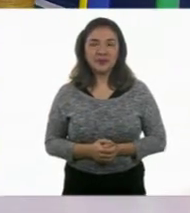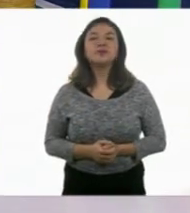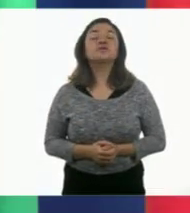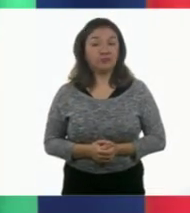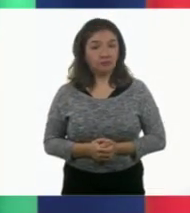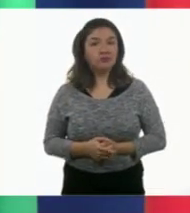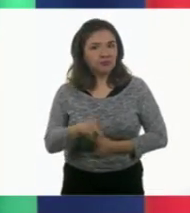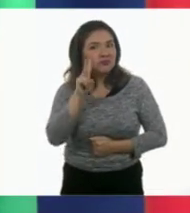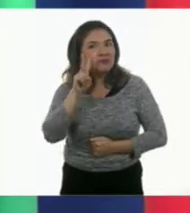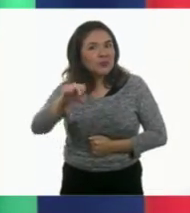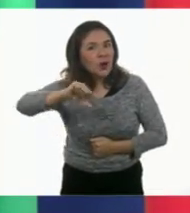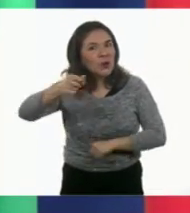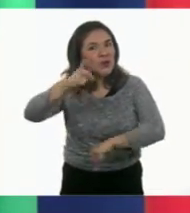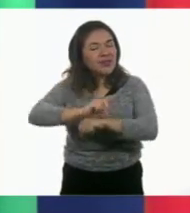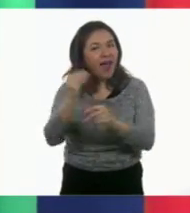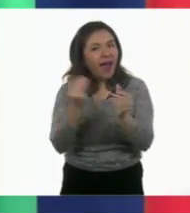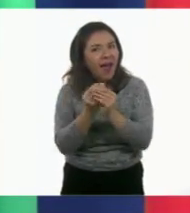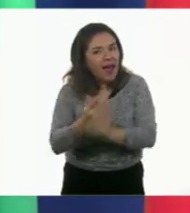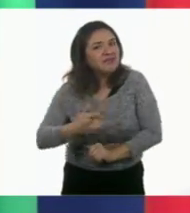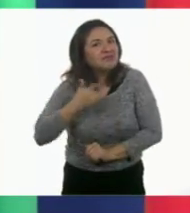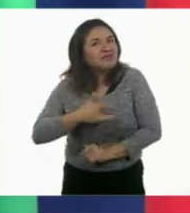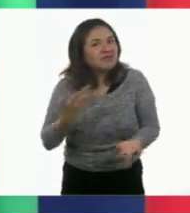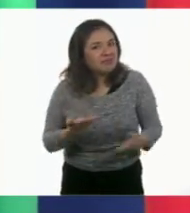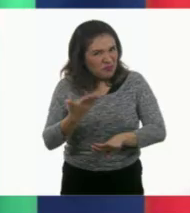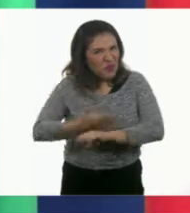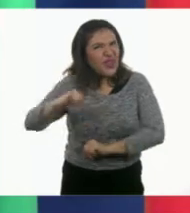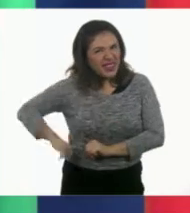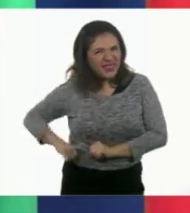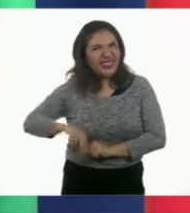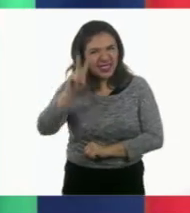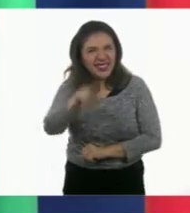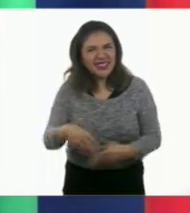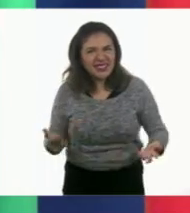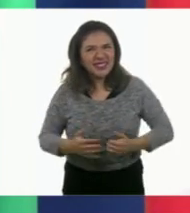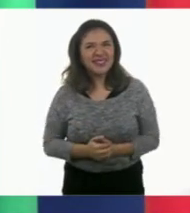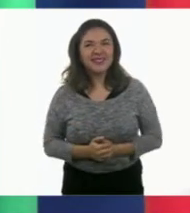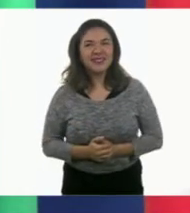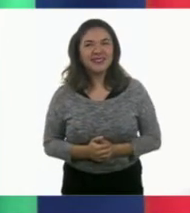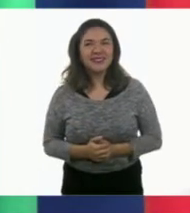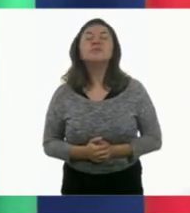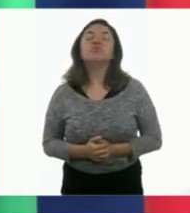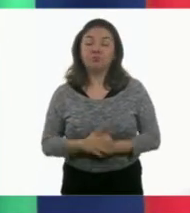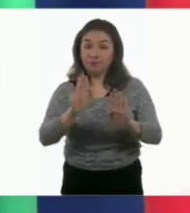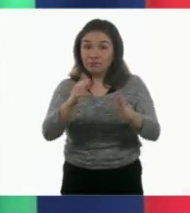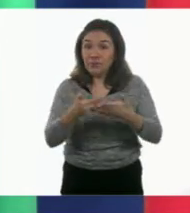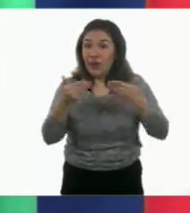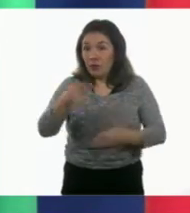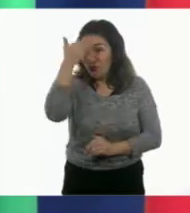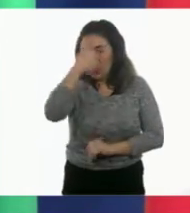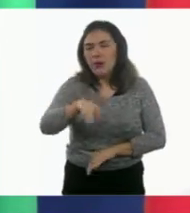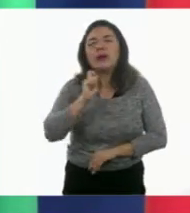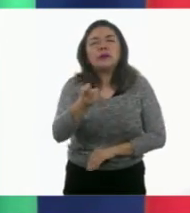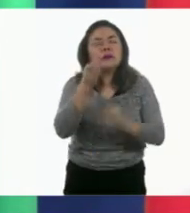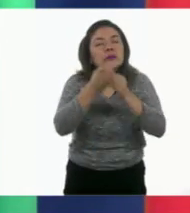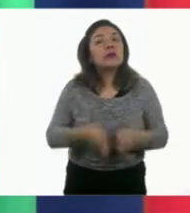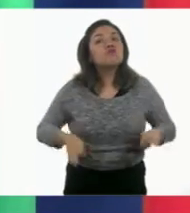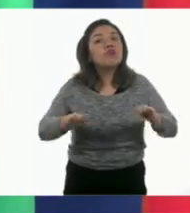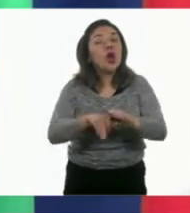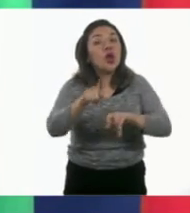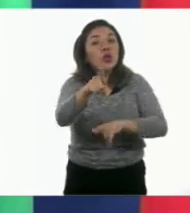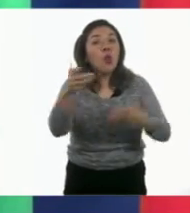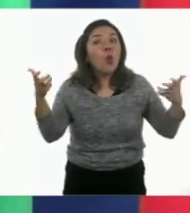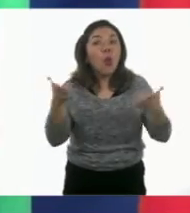¿Qué te pareció la sesión de hoy? Fue interesante, ¿verdad? Ahora ya sabes la importancia de